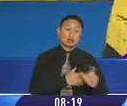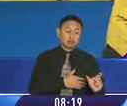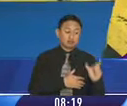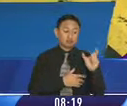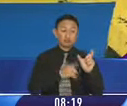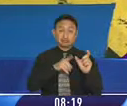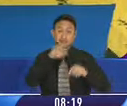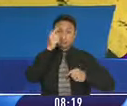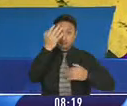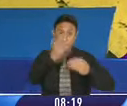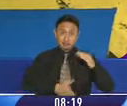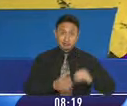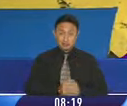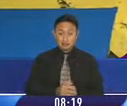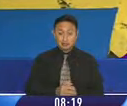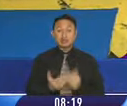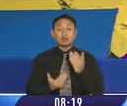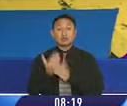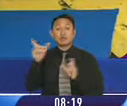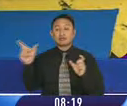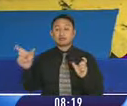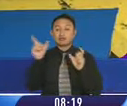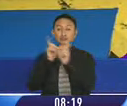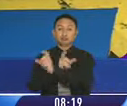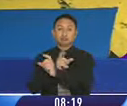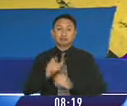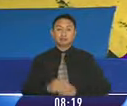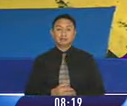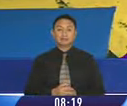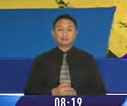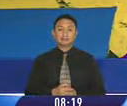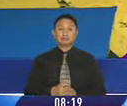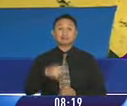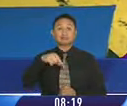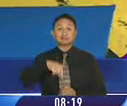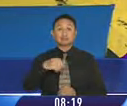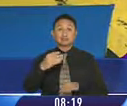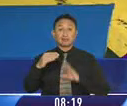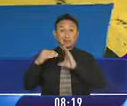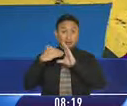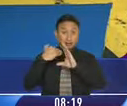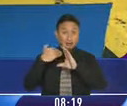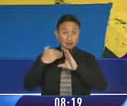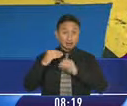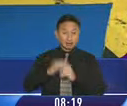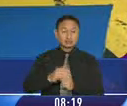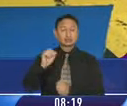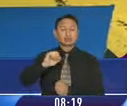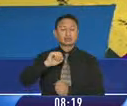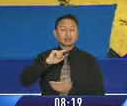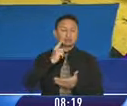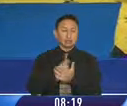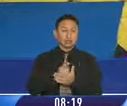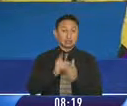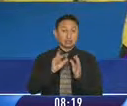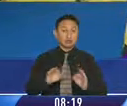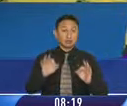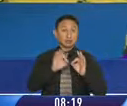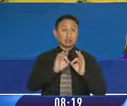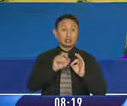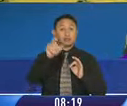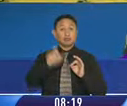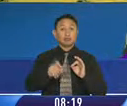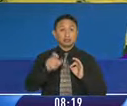está caducada, y le van a entregar una nueva especie. ¿Esto se le notifica por correo electrónico? Por correo electrónico. Es muy importante que los